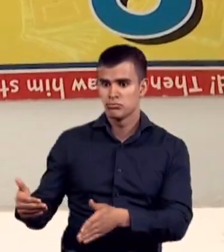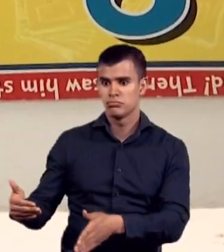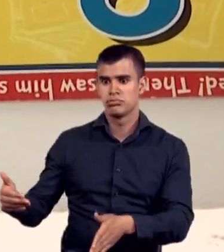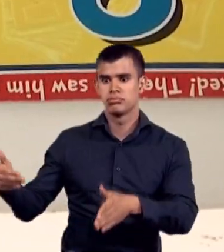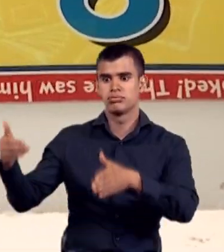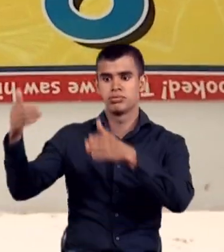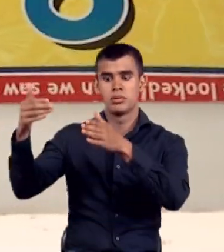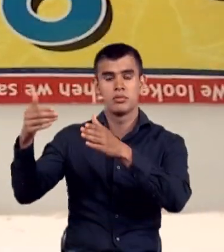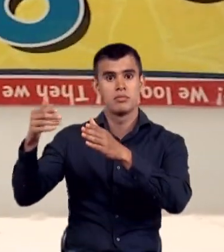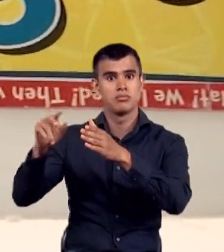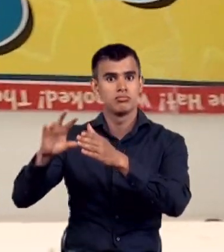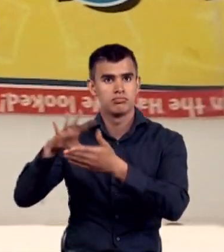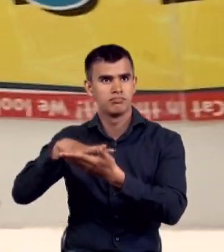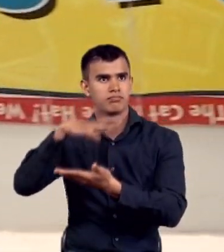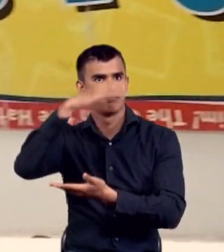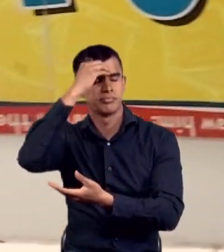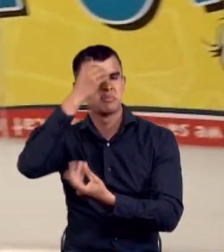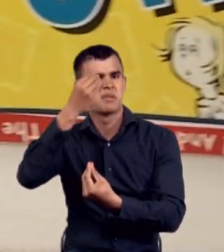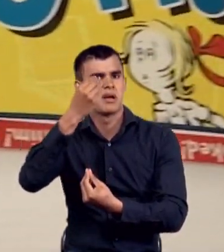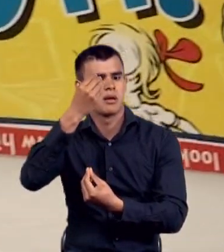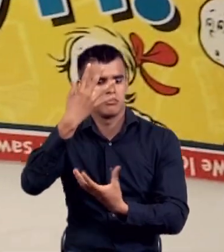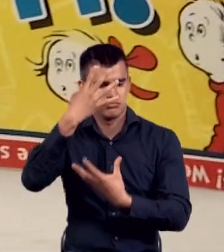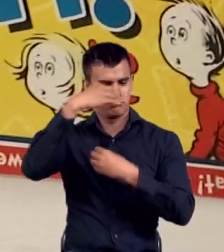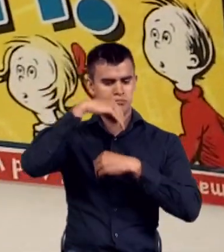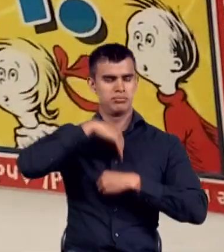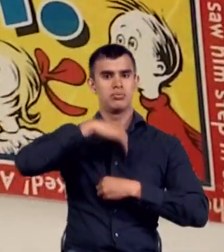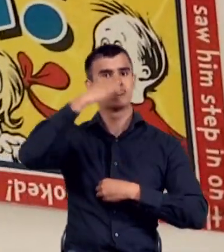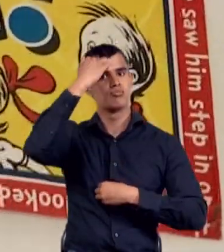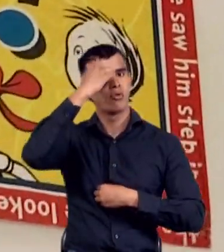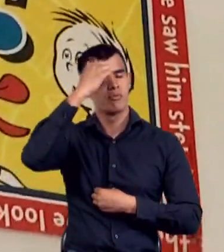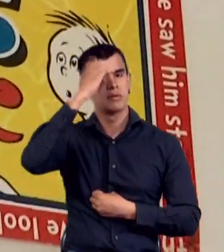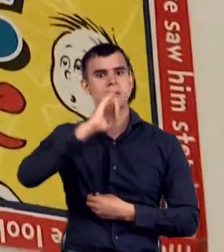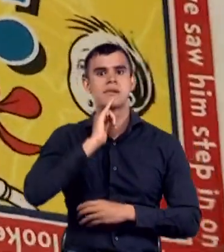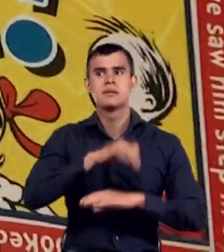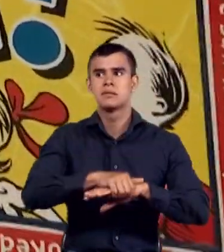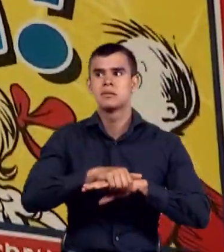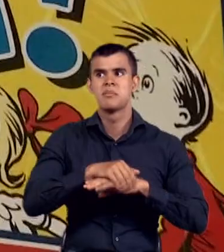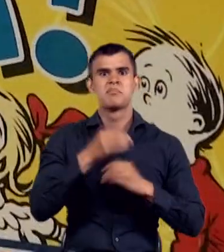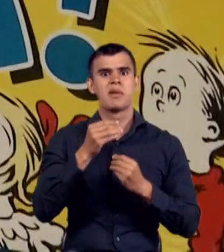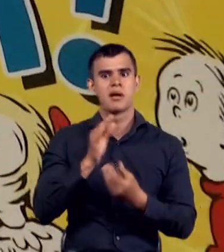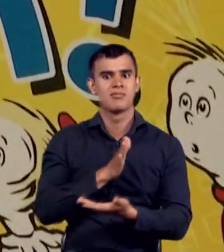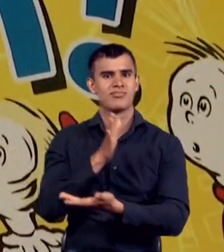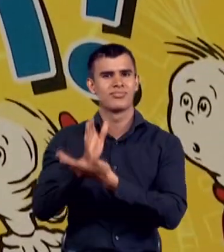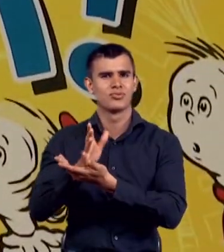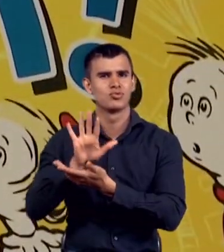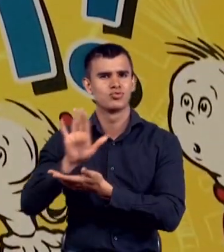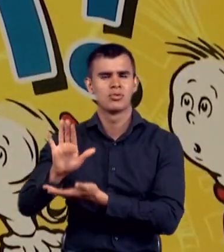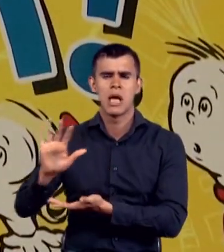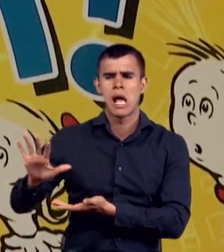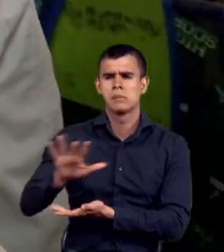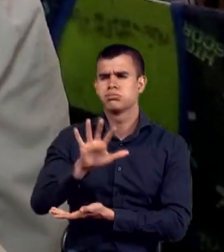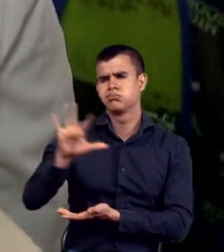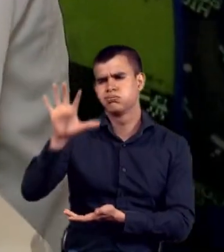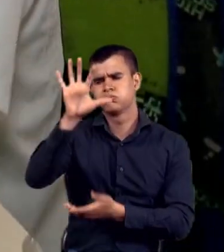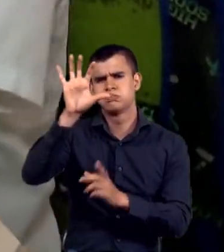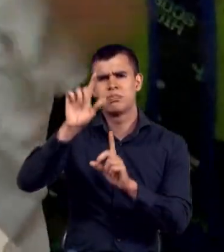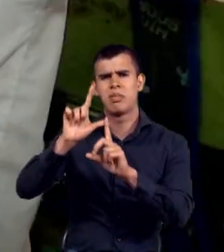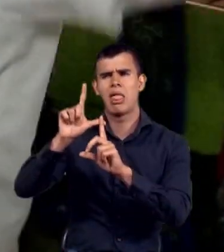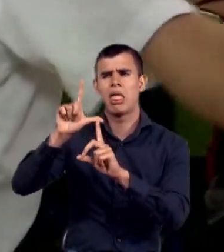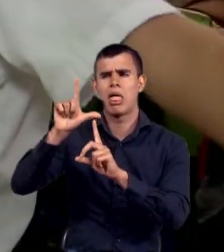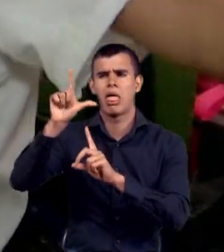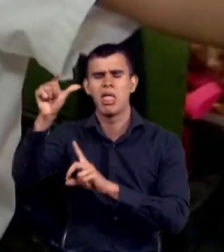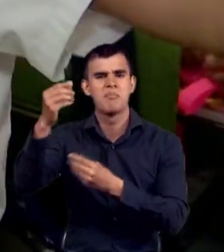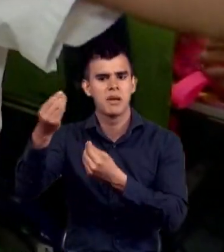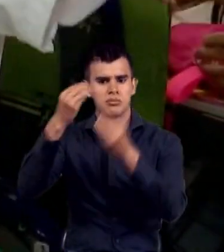crecer, ambos se formaron como docentes bilingües y decidieron volver a su comuna para brindarle a las nuevas generaciones la oportunidad de aprender la